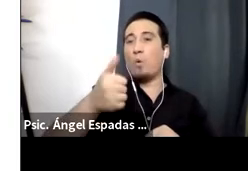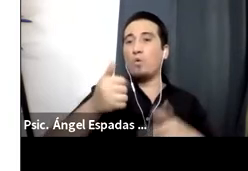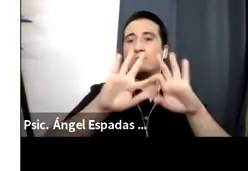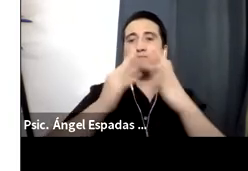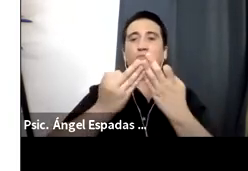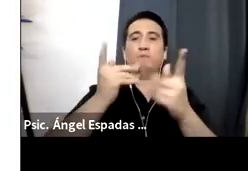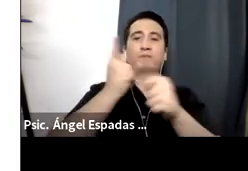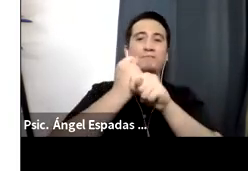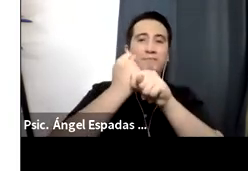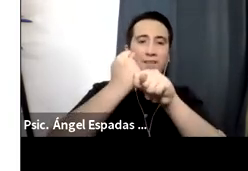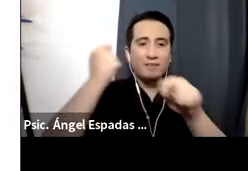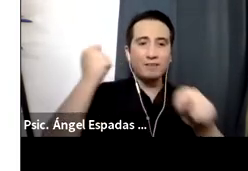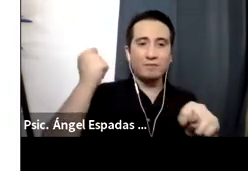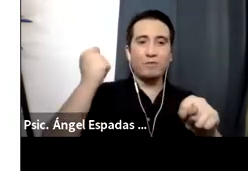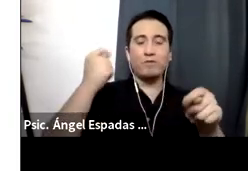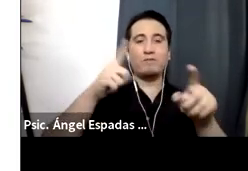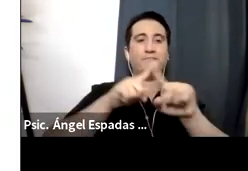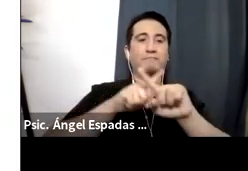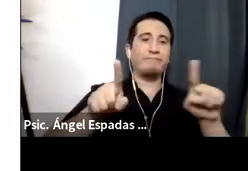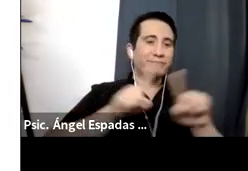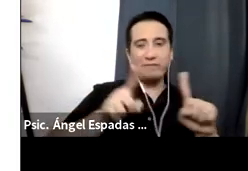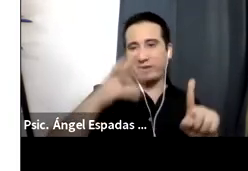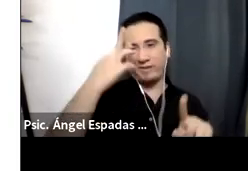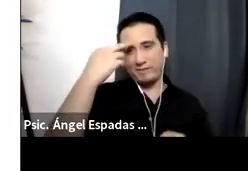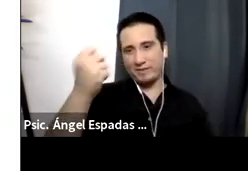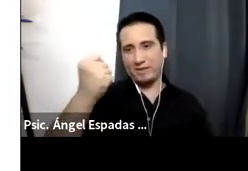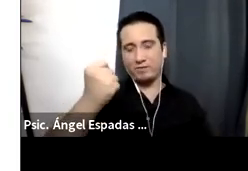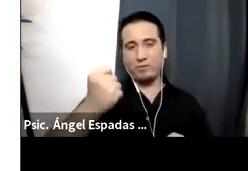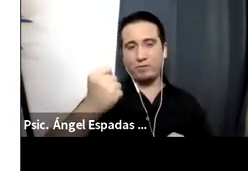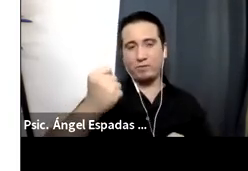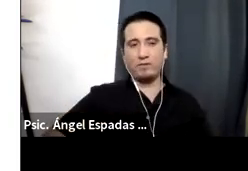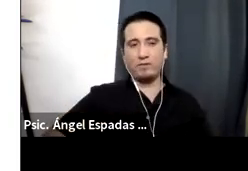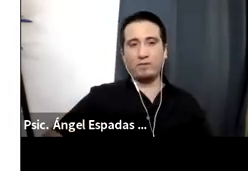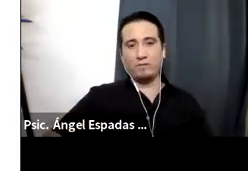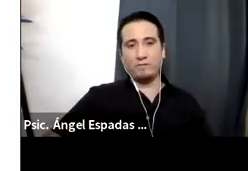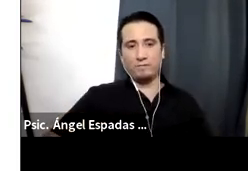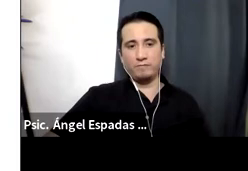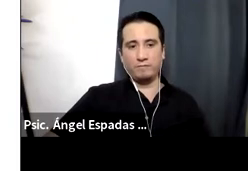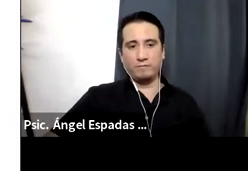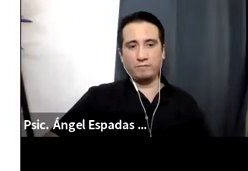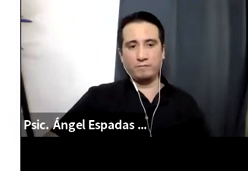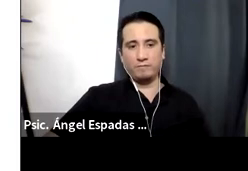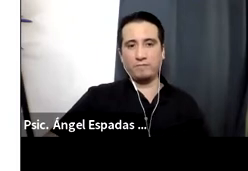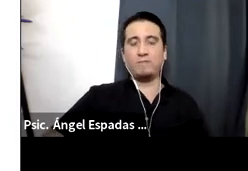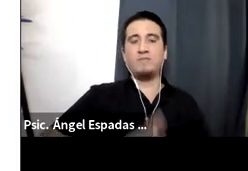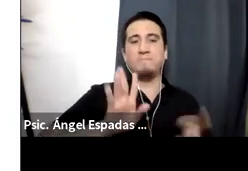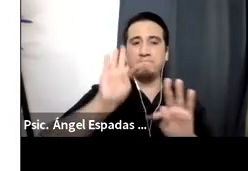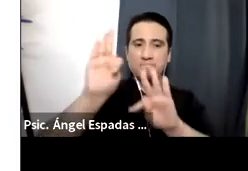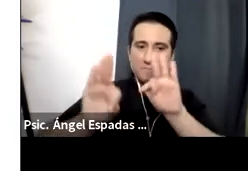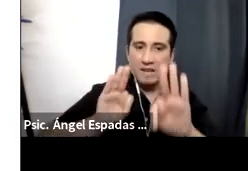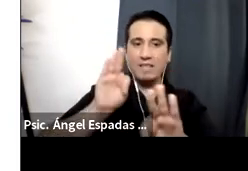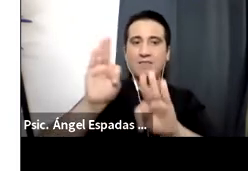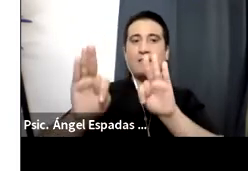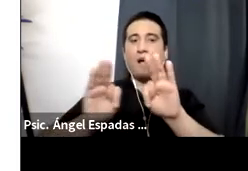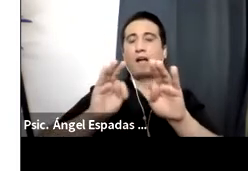transporte, ¿no? Por diferentes razones, ¿no? Para tratar de bajar las emisiones